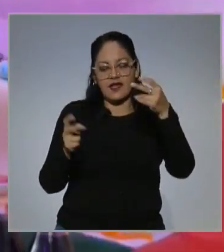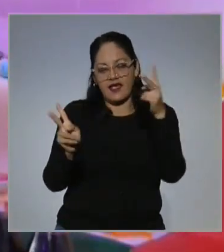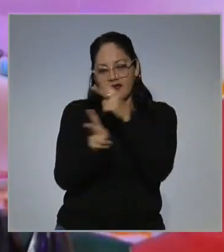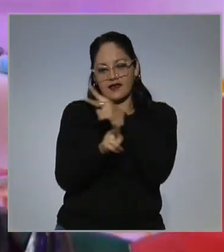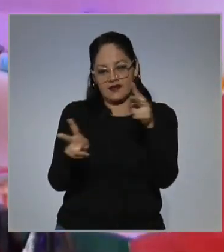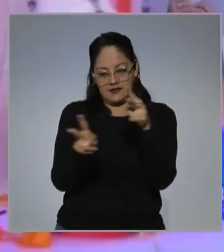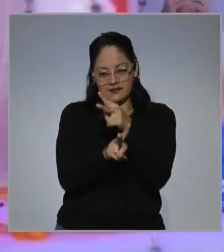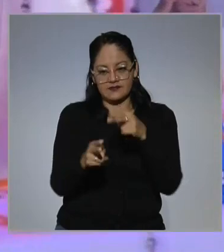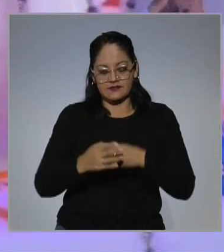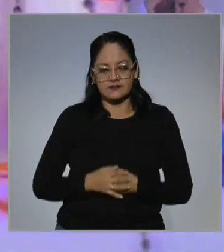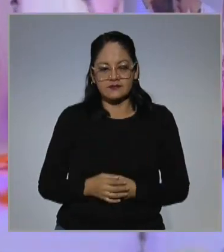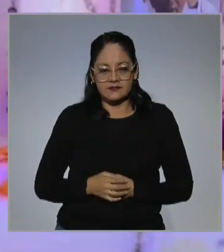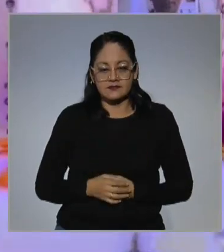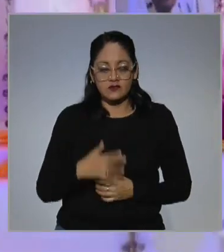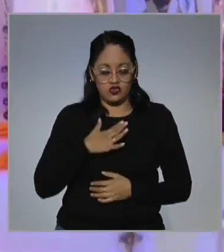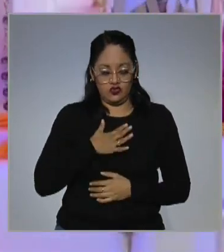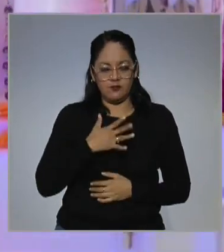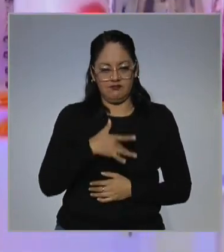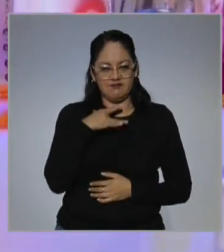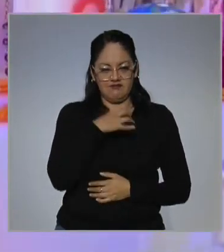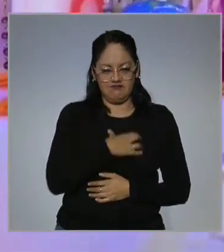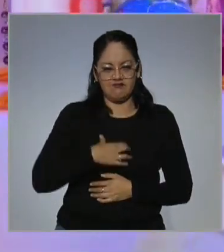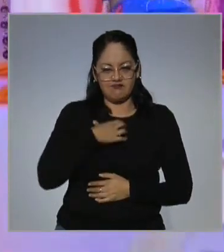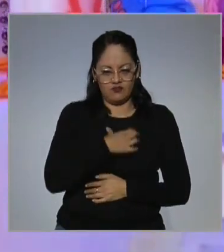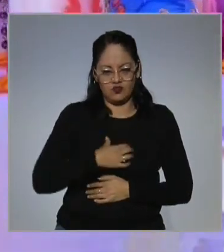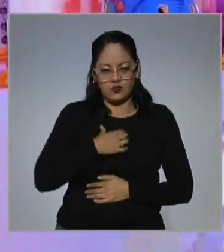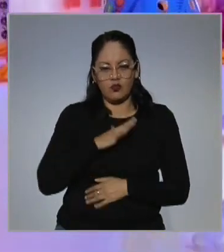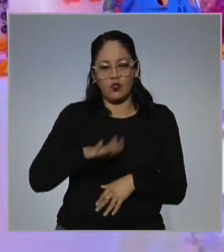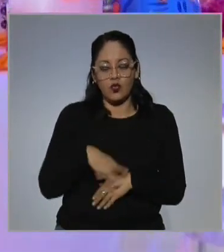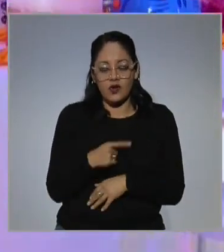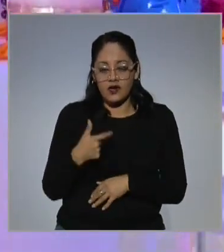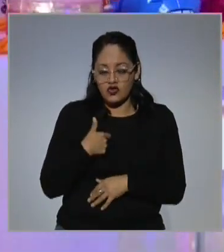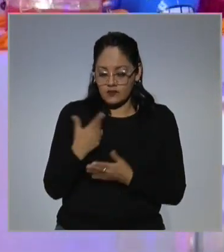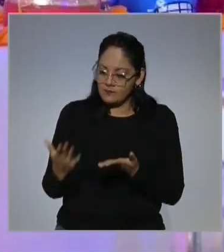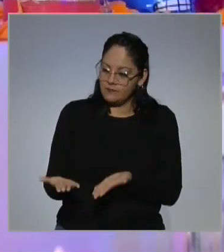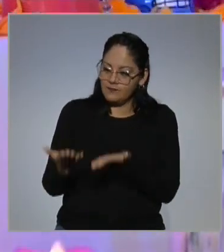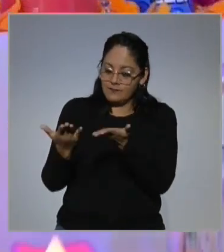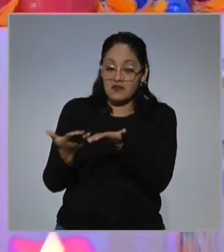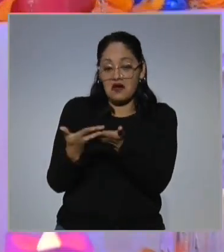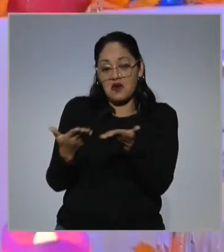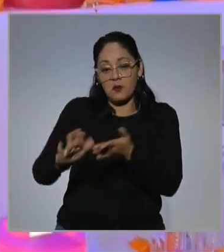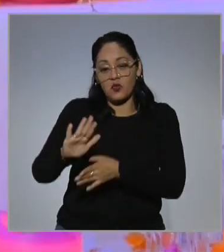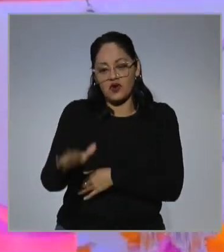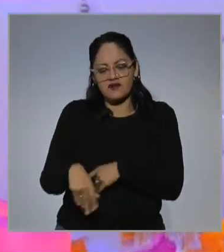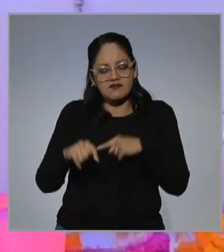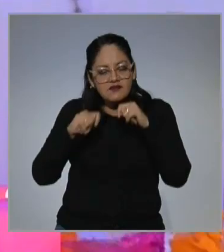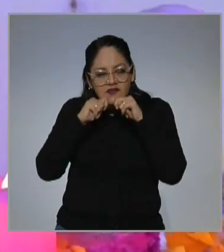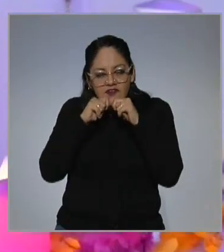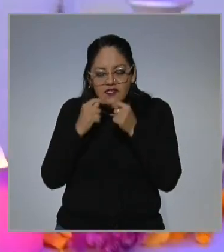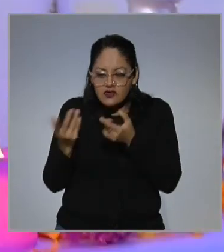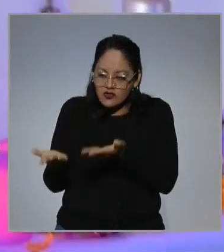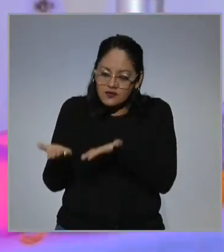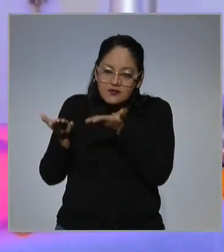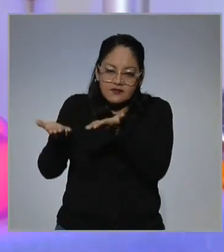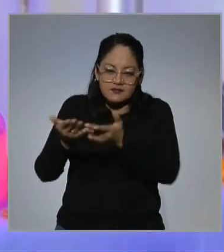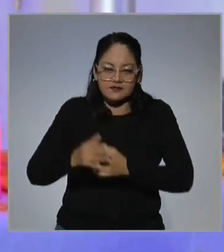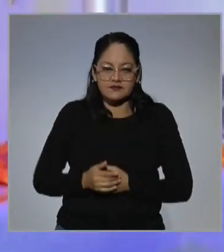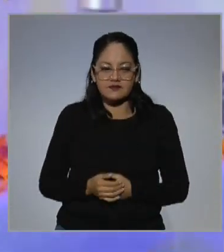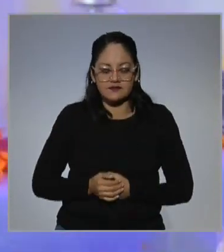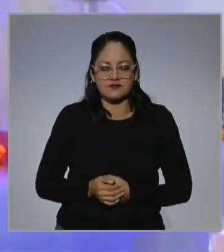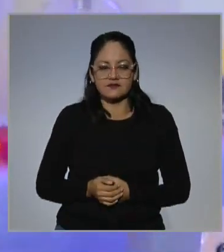aire. Me siento contenta porque estoy haciendo algo por ellos ahora que ya no están, ¿sí?